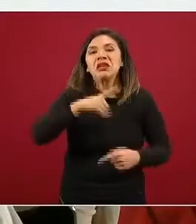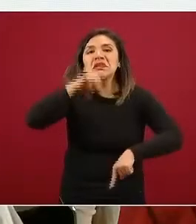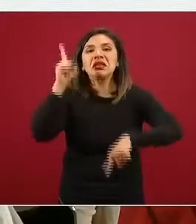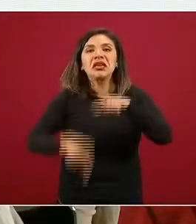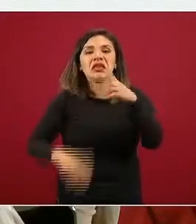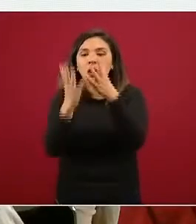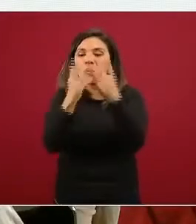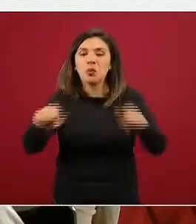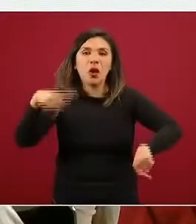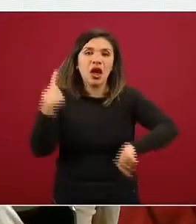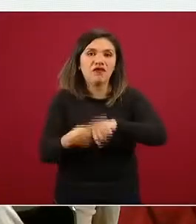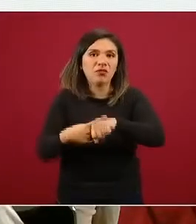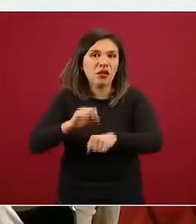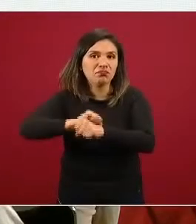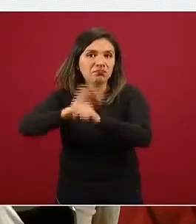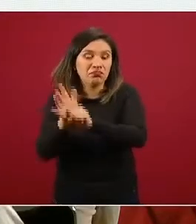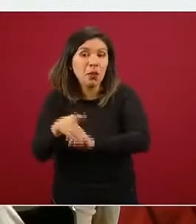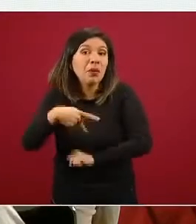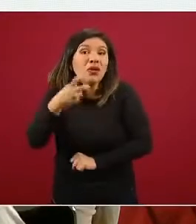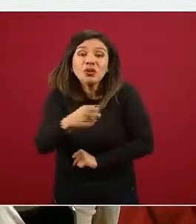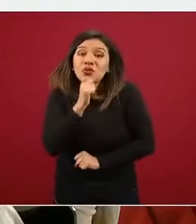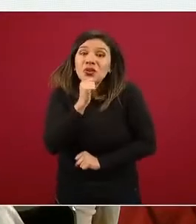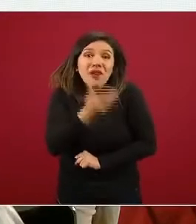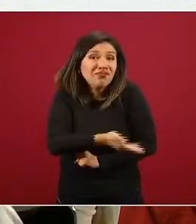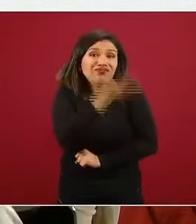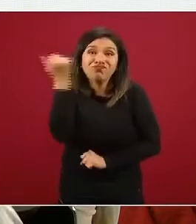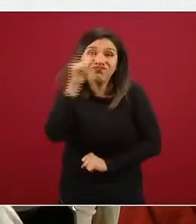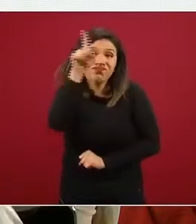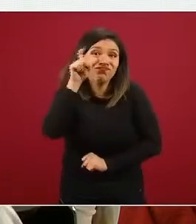la epidemia. Pero esto no se sabe, esto es una